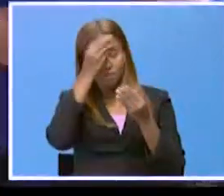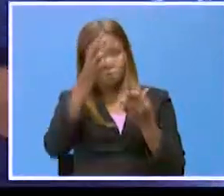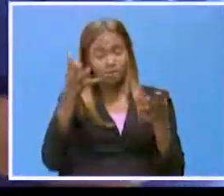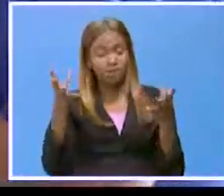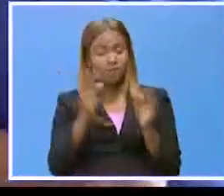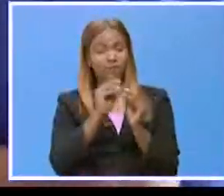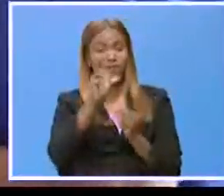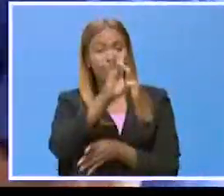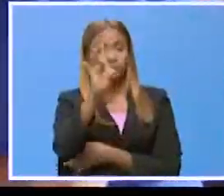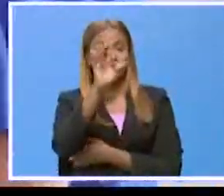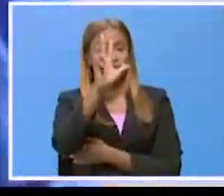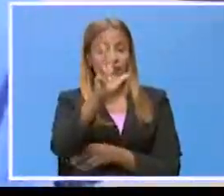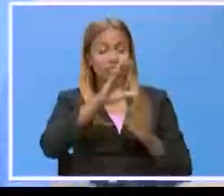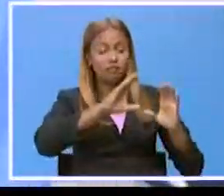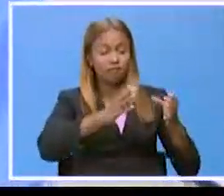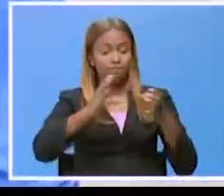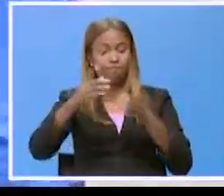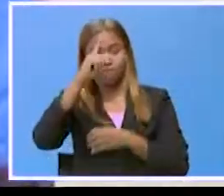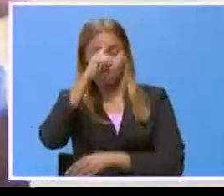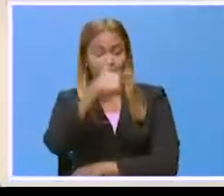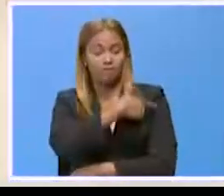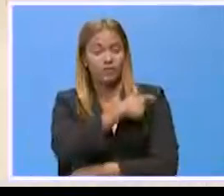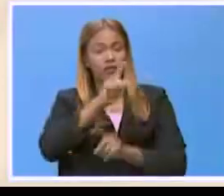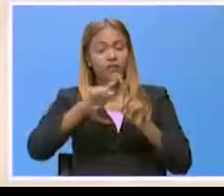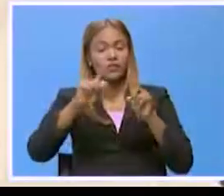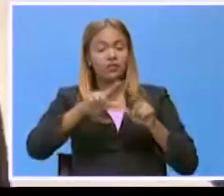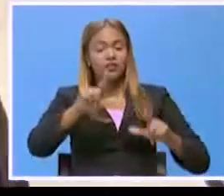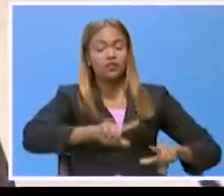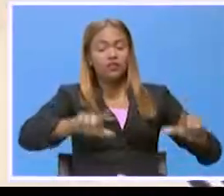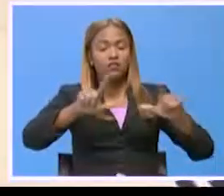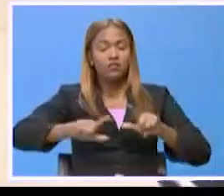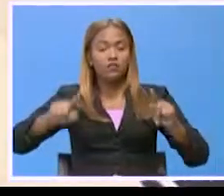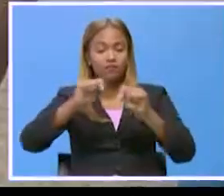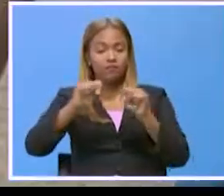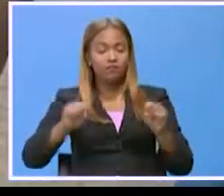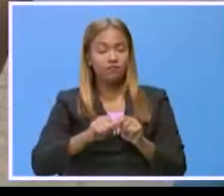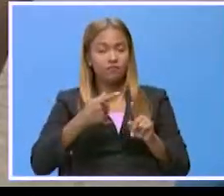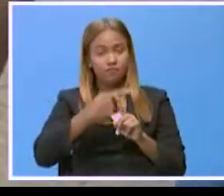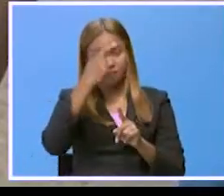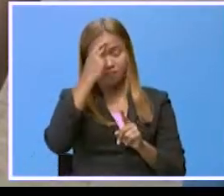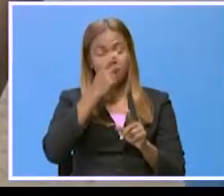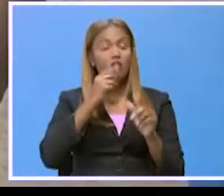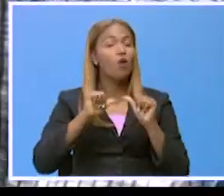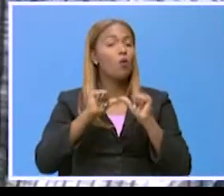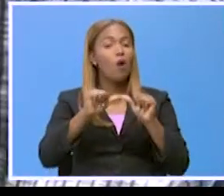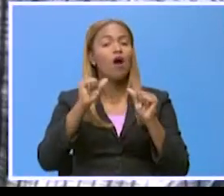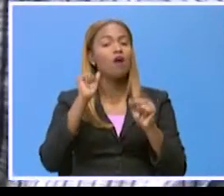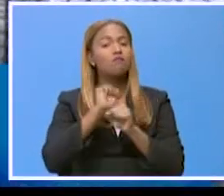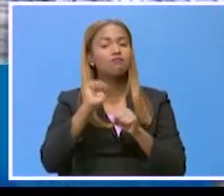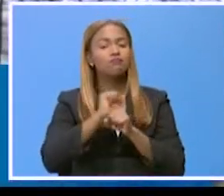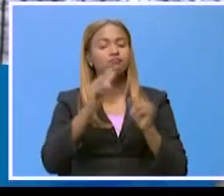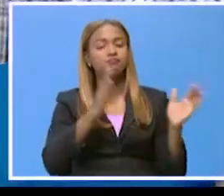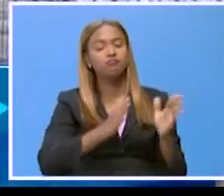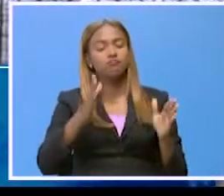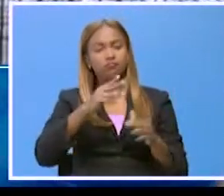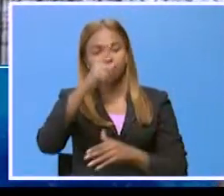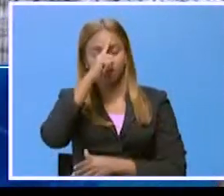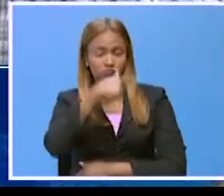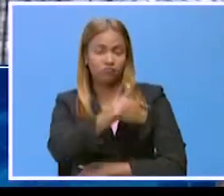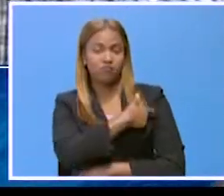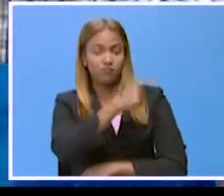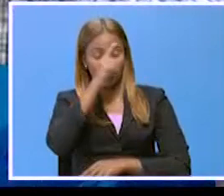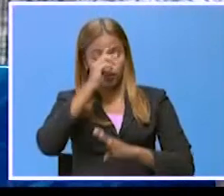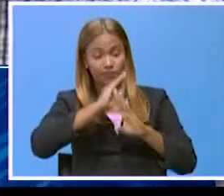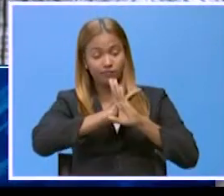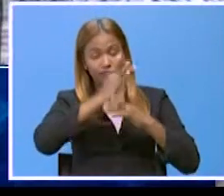803 centros de vacunación diseminados en todo el territorio nacional continúan desarrollando el proceso de inoculación contra el